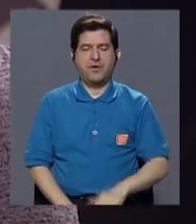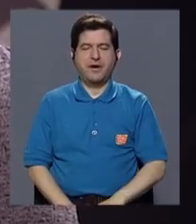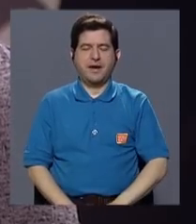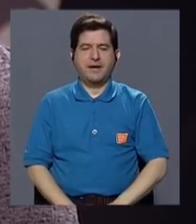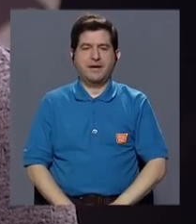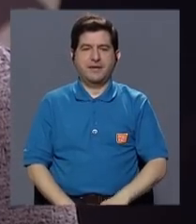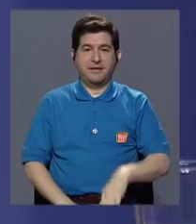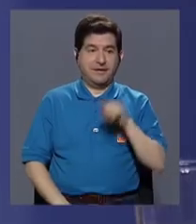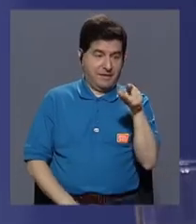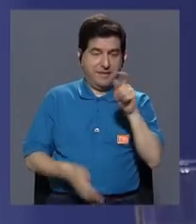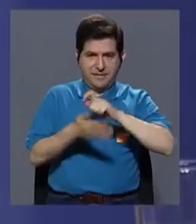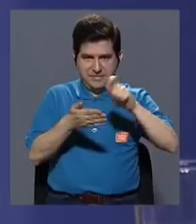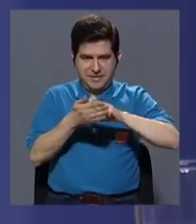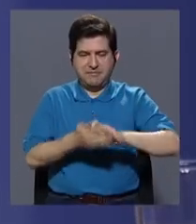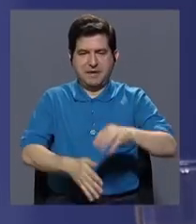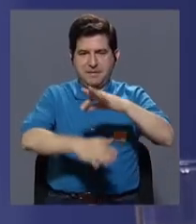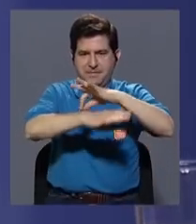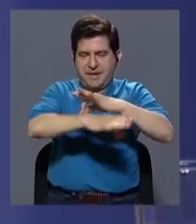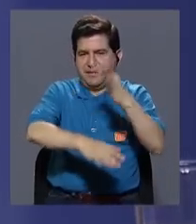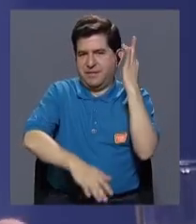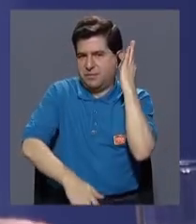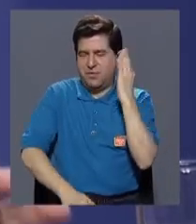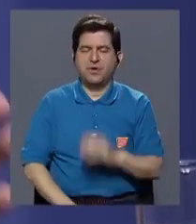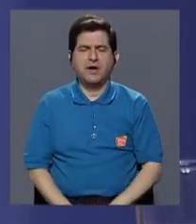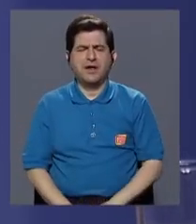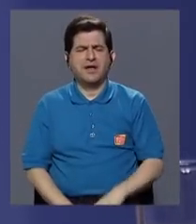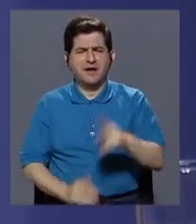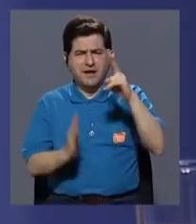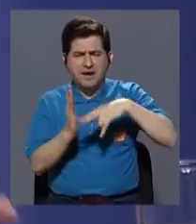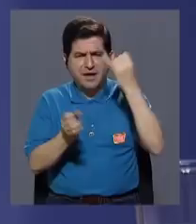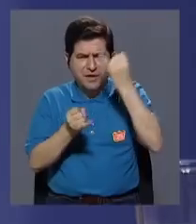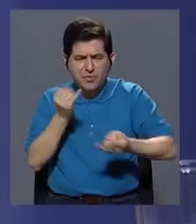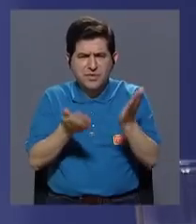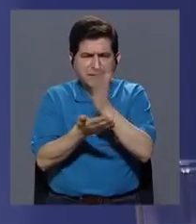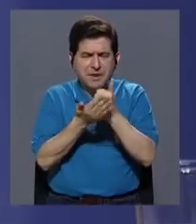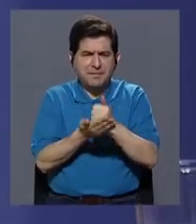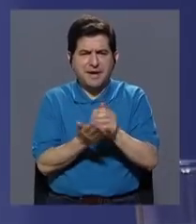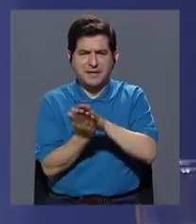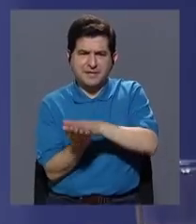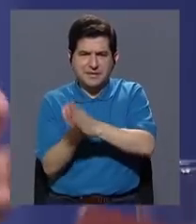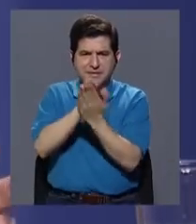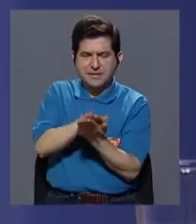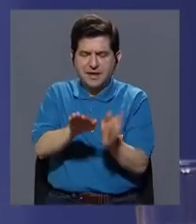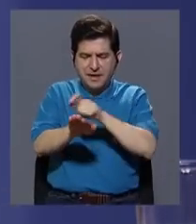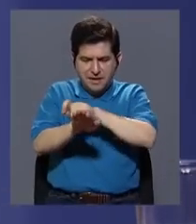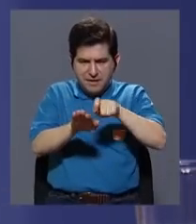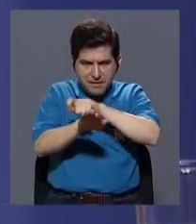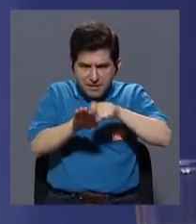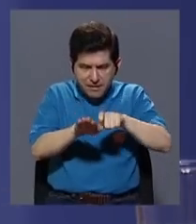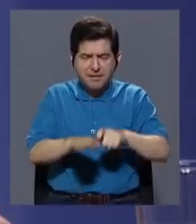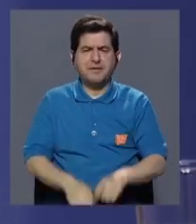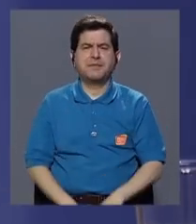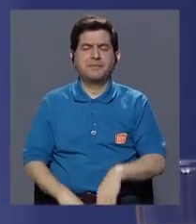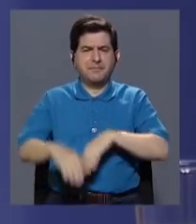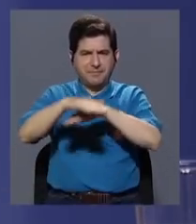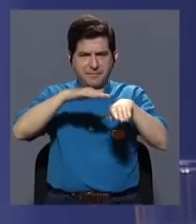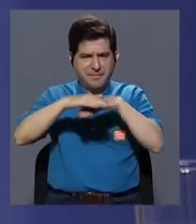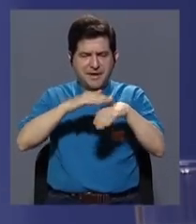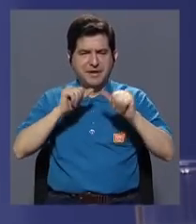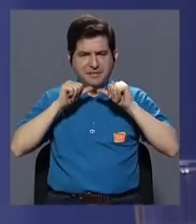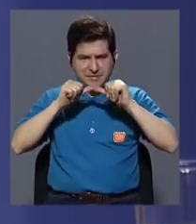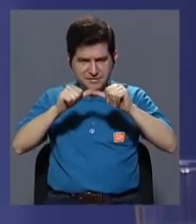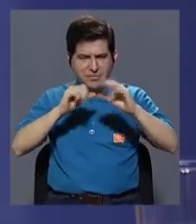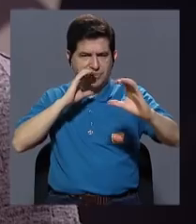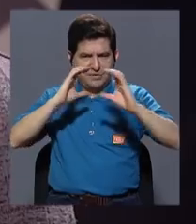de mujer me gustaría que leyera la última parte de la contratapa para tomarlo de base de lo que nos resta la